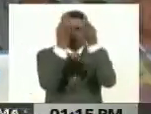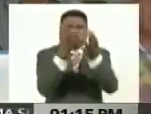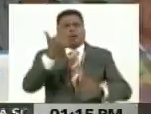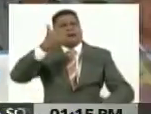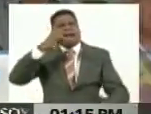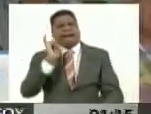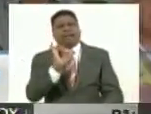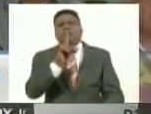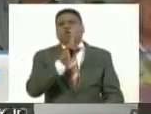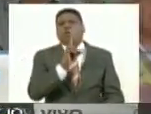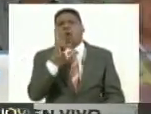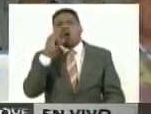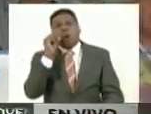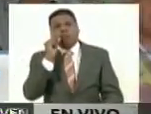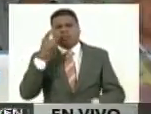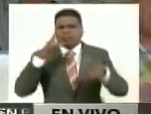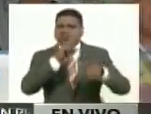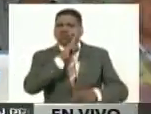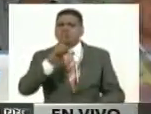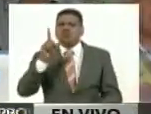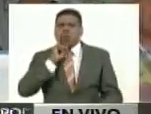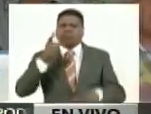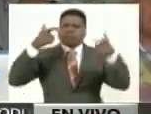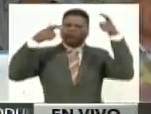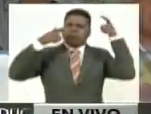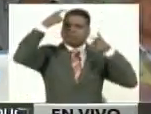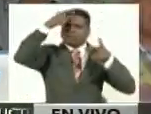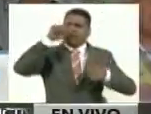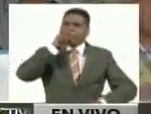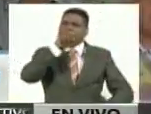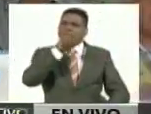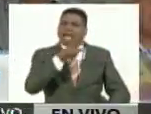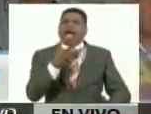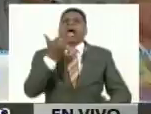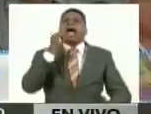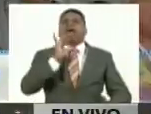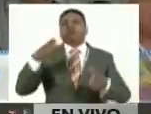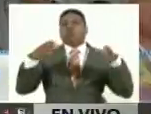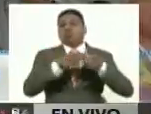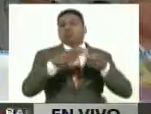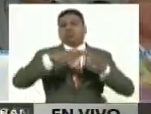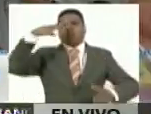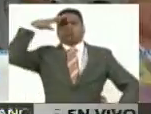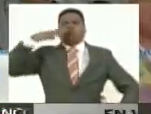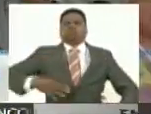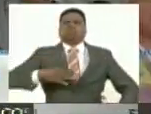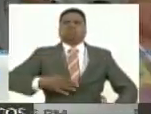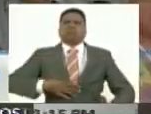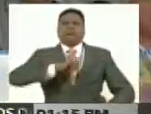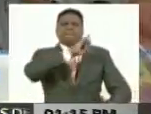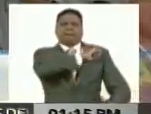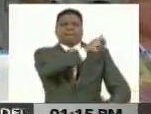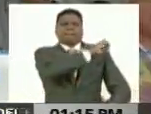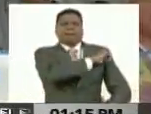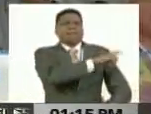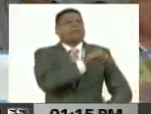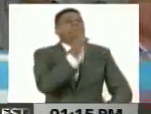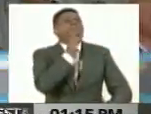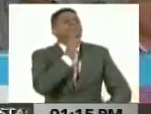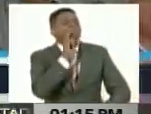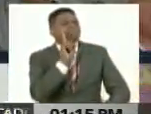tal Hugo Chávez. Y había un grupo de oficiales, de los cuales